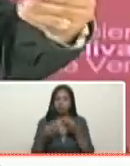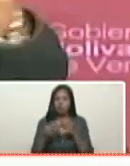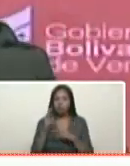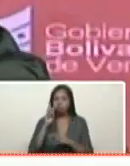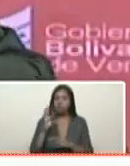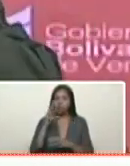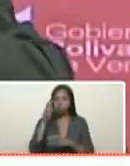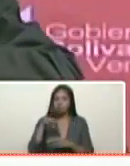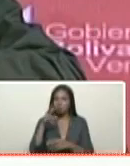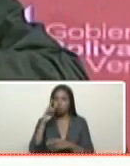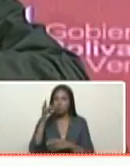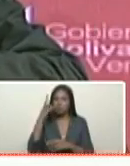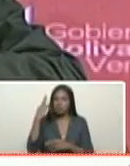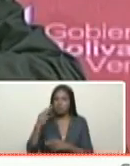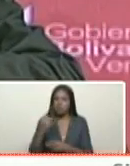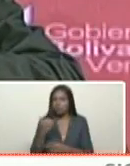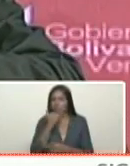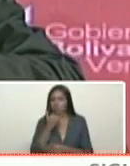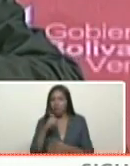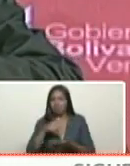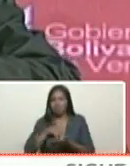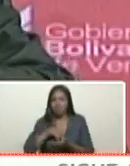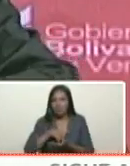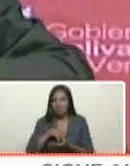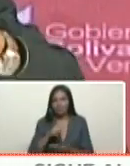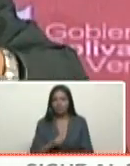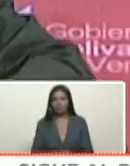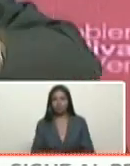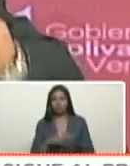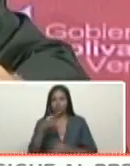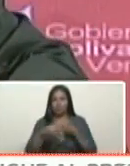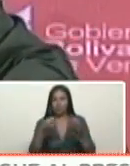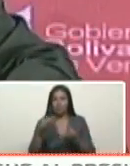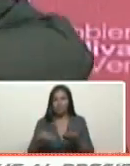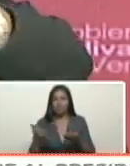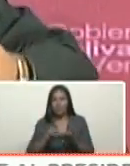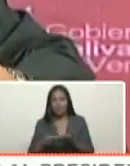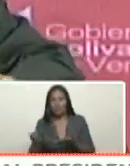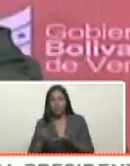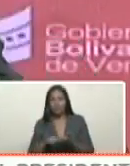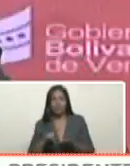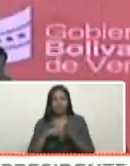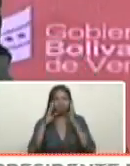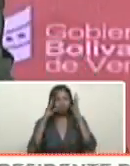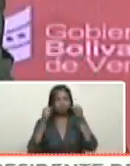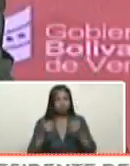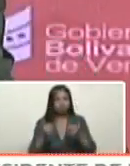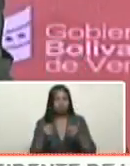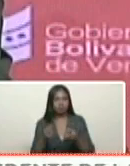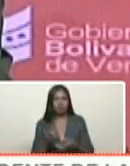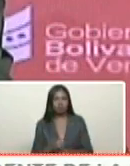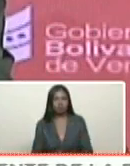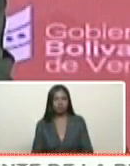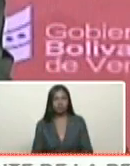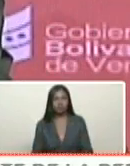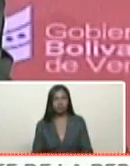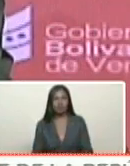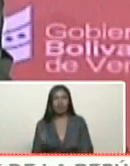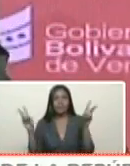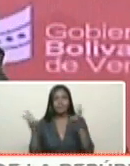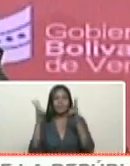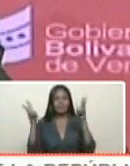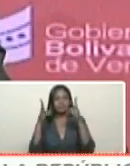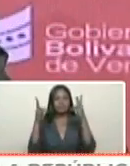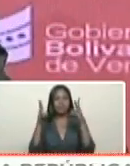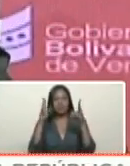Reconocer autocríticamente errores, debilidades. Explicar, explicar, convencer. Vencer y